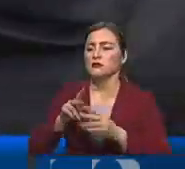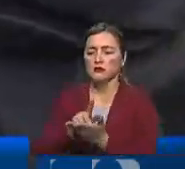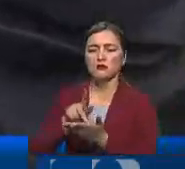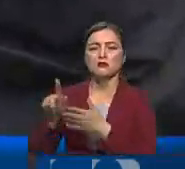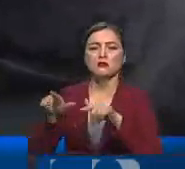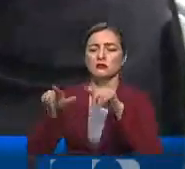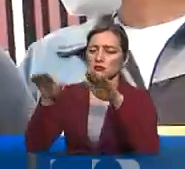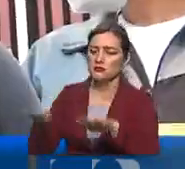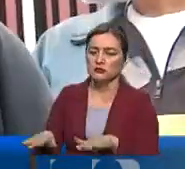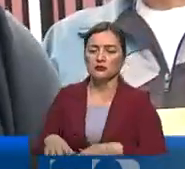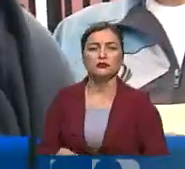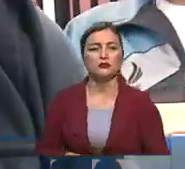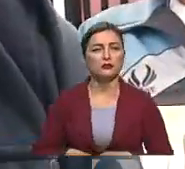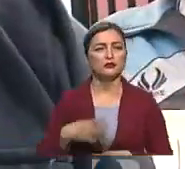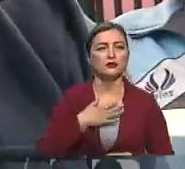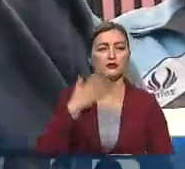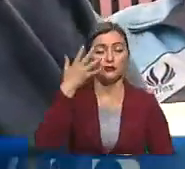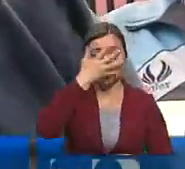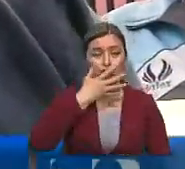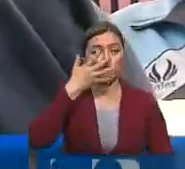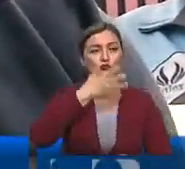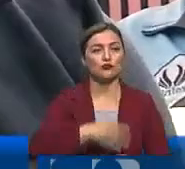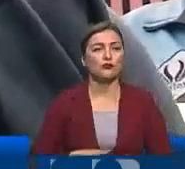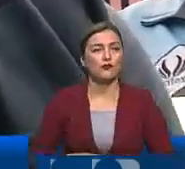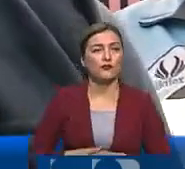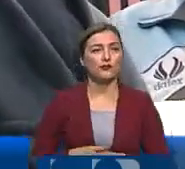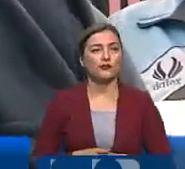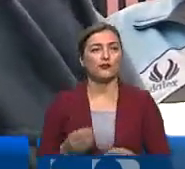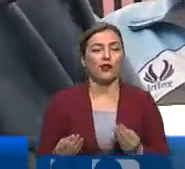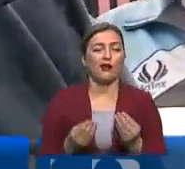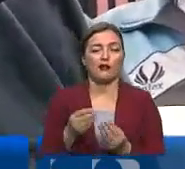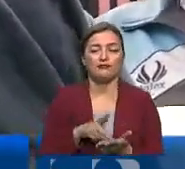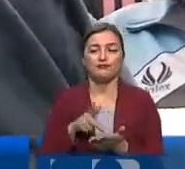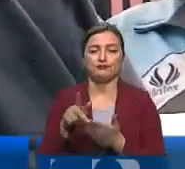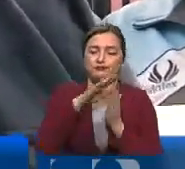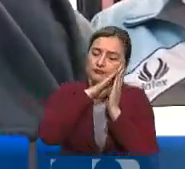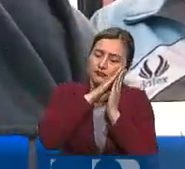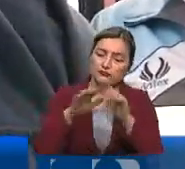de un lugar donde quedarse. Yo soy de Esmeralda. Entonces uno, ¿qué tiene que hacer? Pagar,